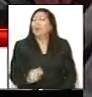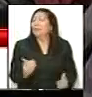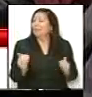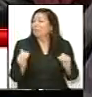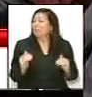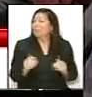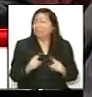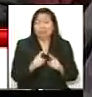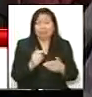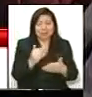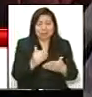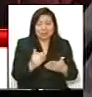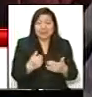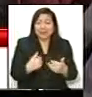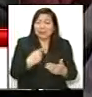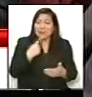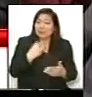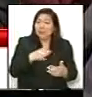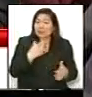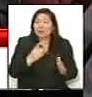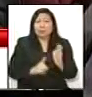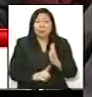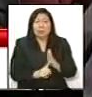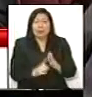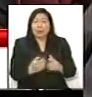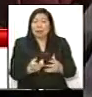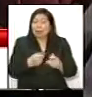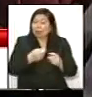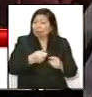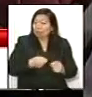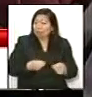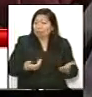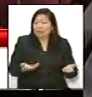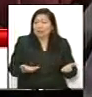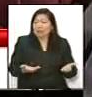en las encuestas, mientras la gente se sigue muriendo en el norte, los agricultores